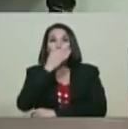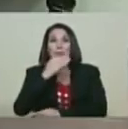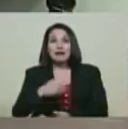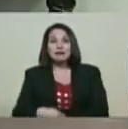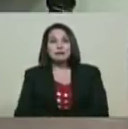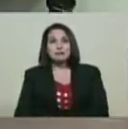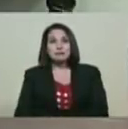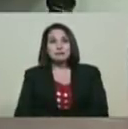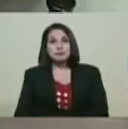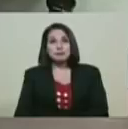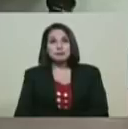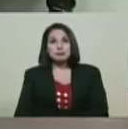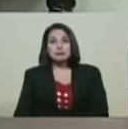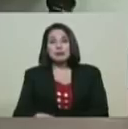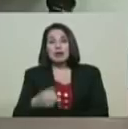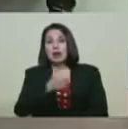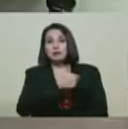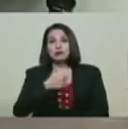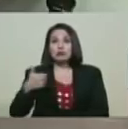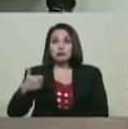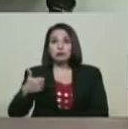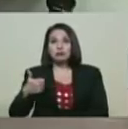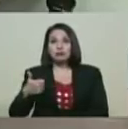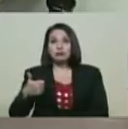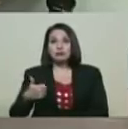a la llamada MUT.